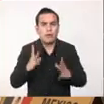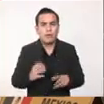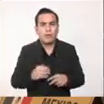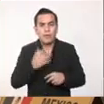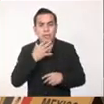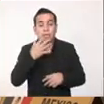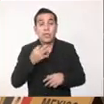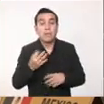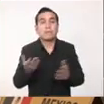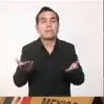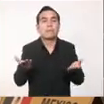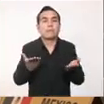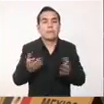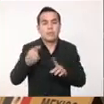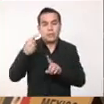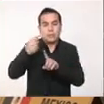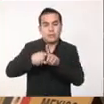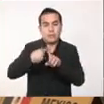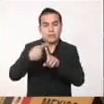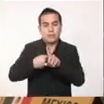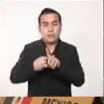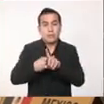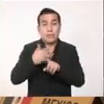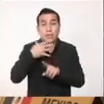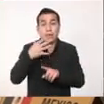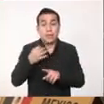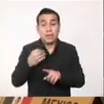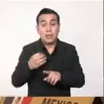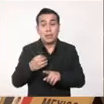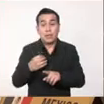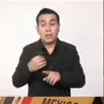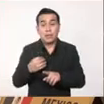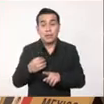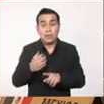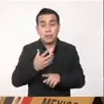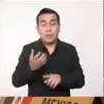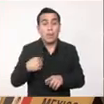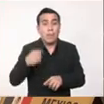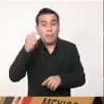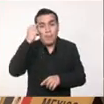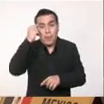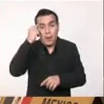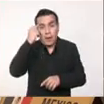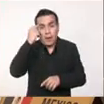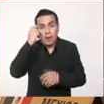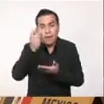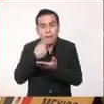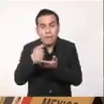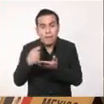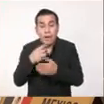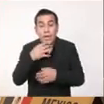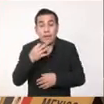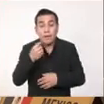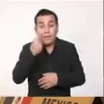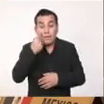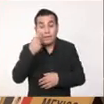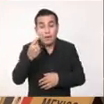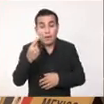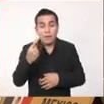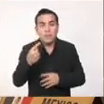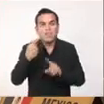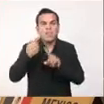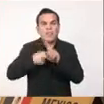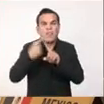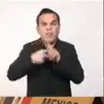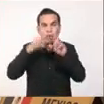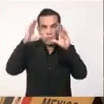gobierno, lo que se vio el sábado, y independientemente de nuevo, de verdad, de lo que yo pudiera haber escrito en ese momento, se vio en la noche, un